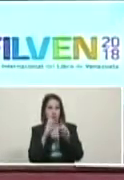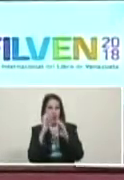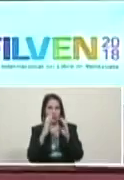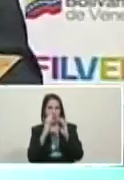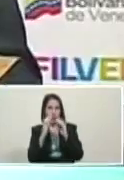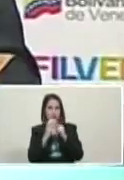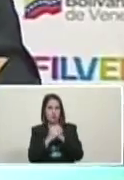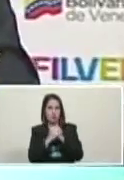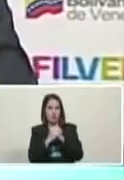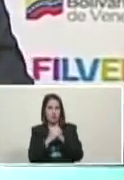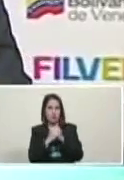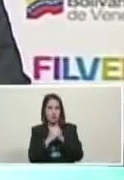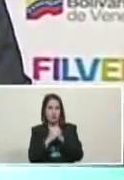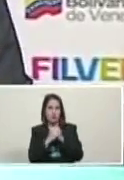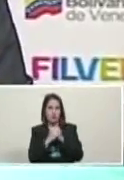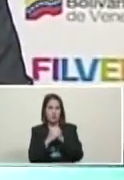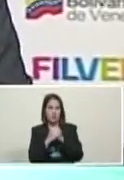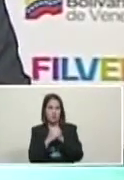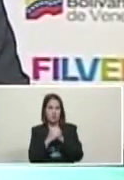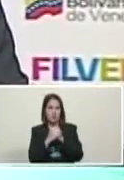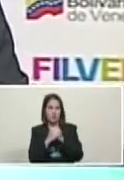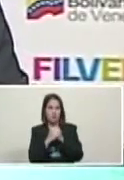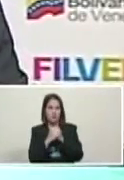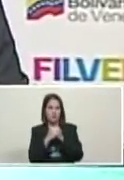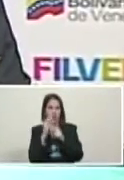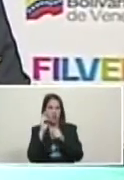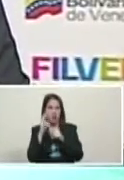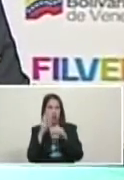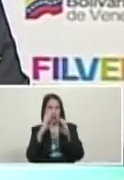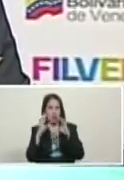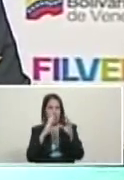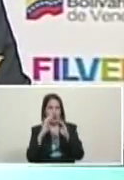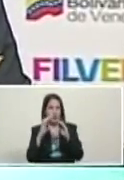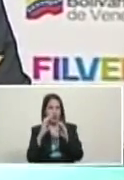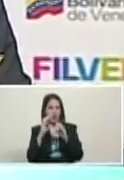cultura. De la comunicación y la cultura.